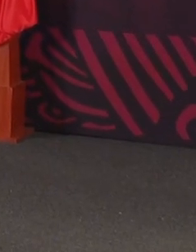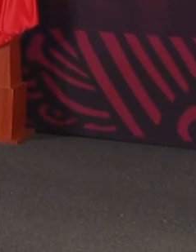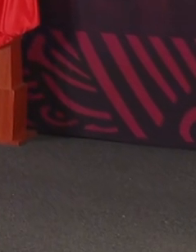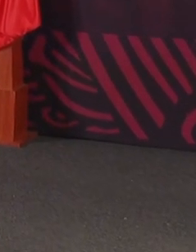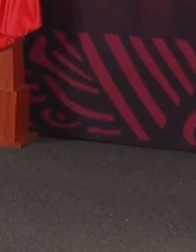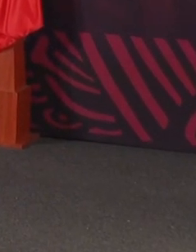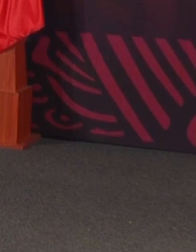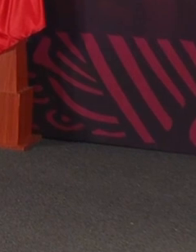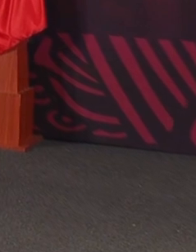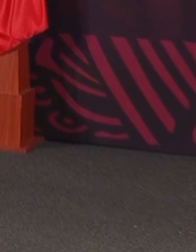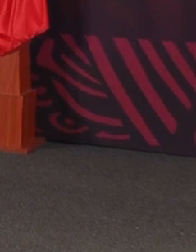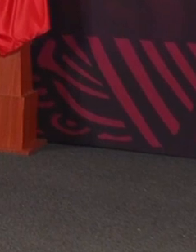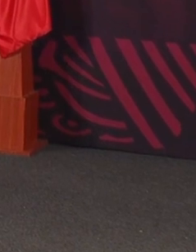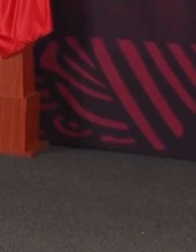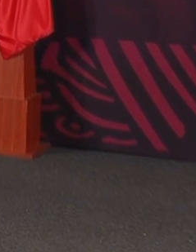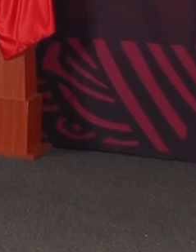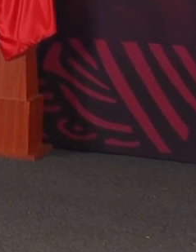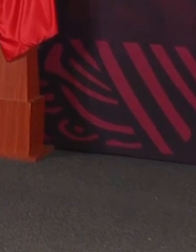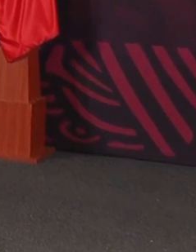Ni siquiera